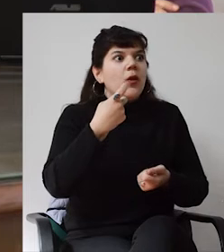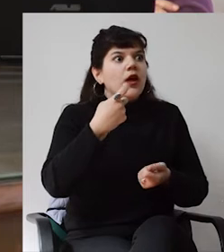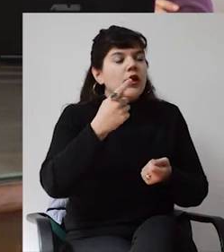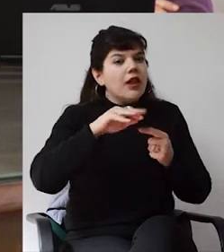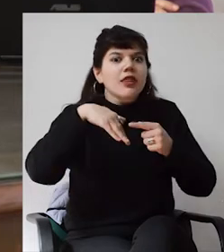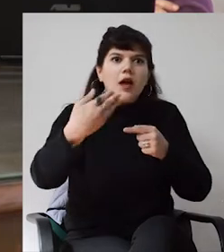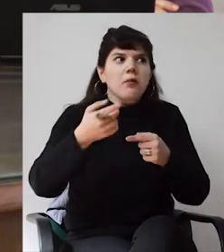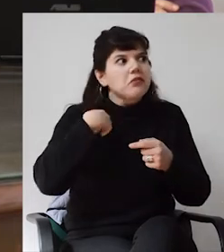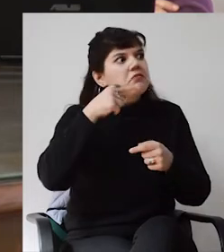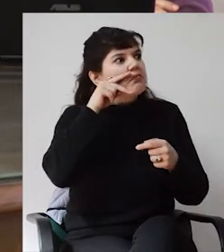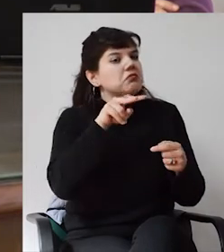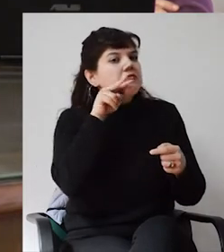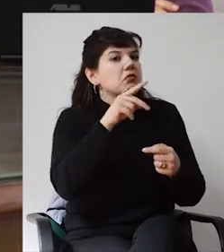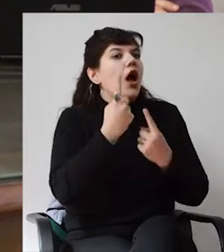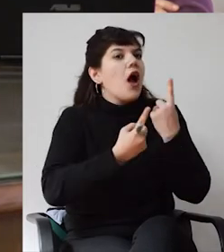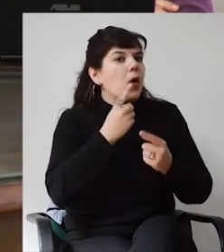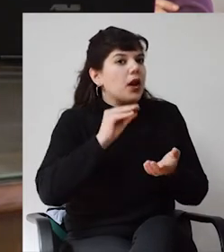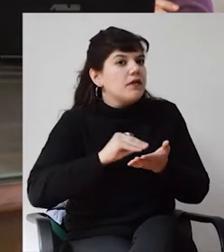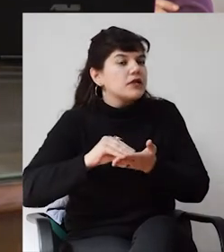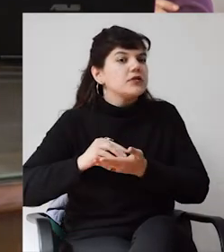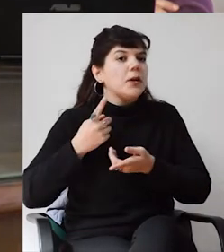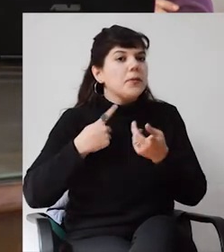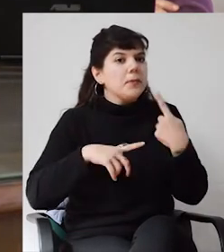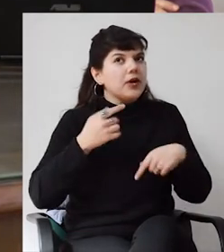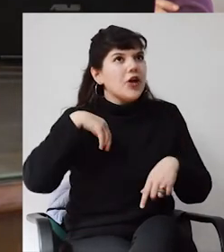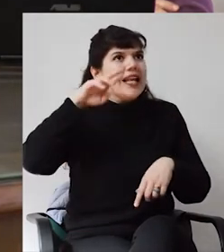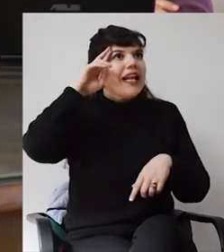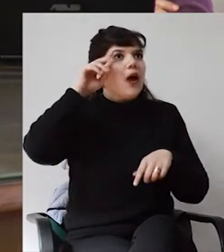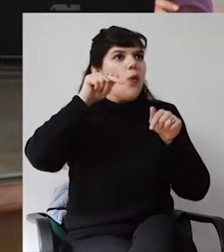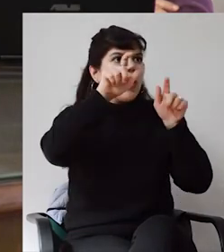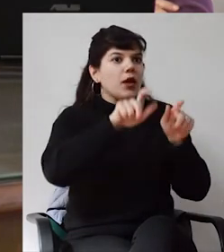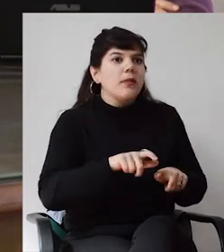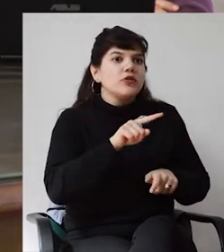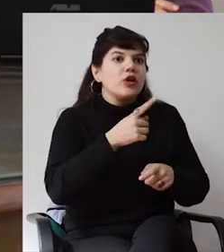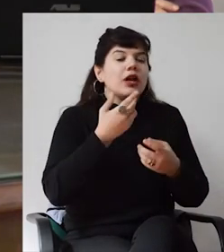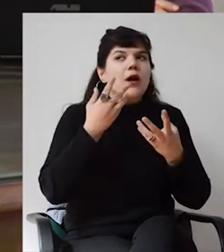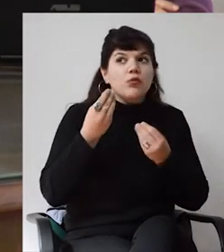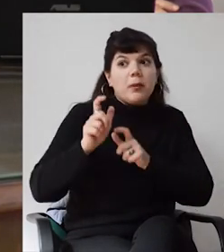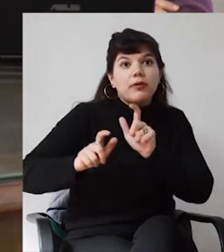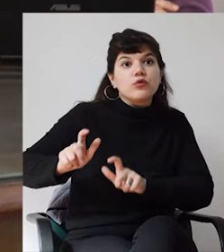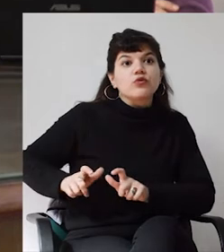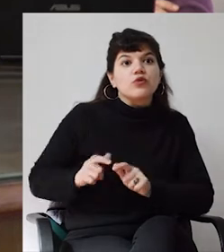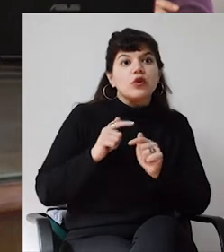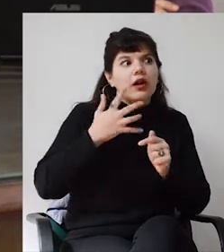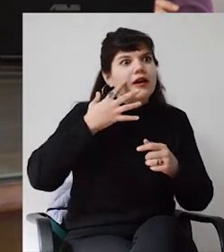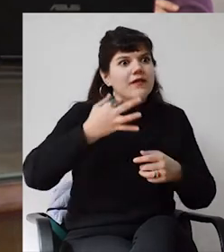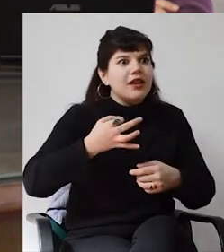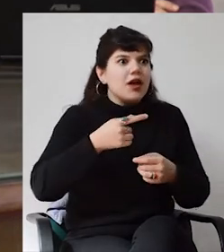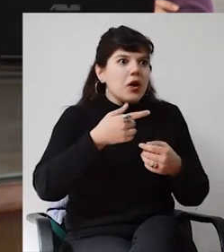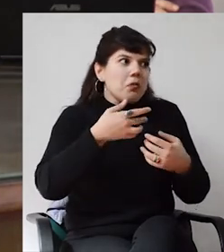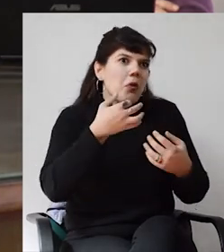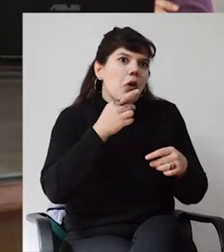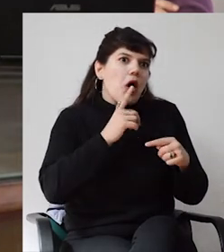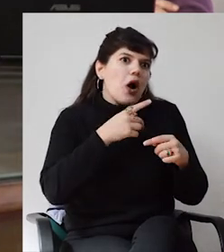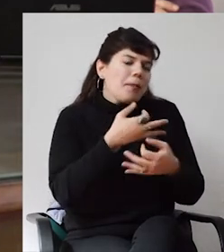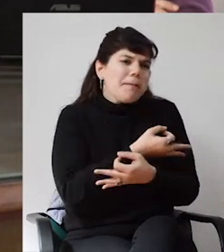Me di cuenta después que la había visto algunas veces y capaz que ella me había visto algunas veces. El recuerdo que hay de mucha gente es que era una